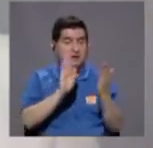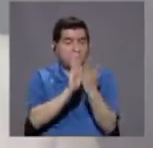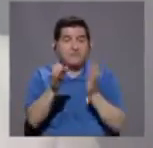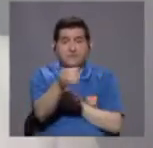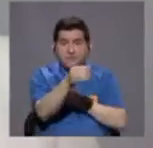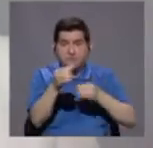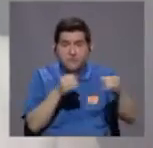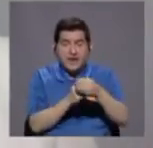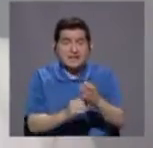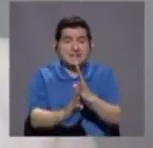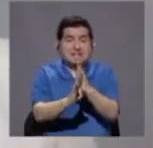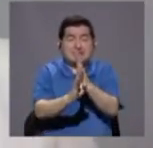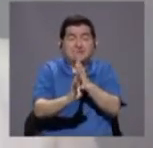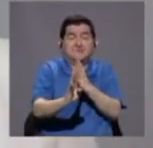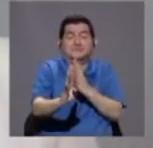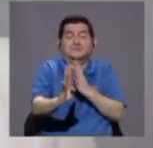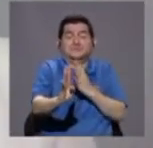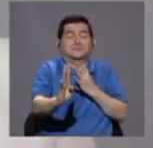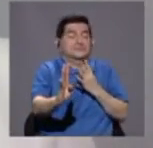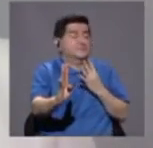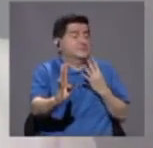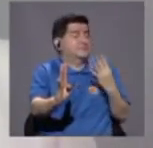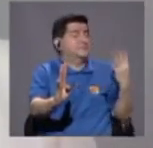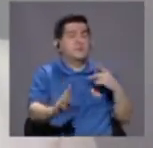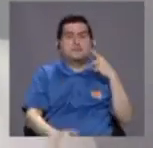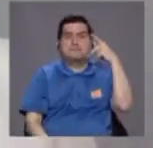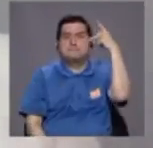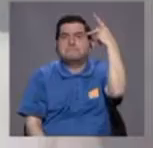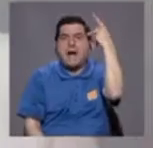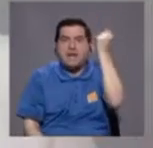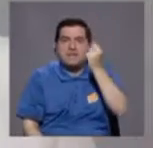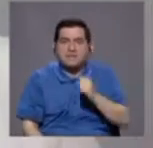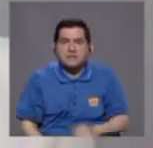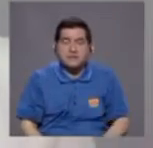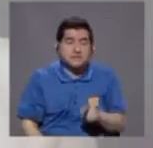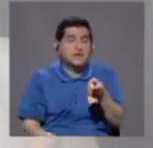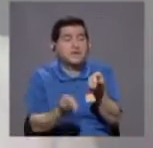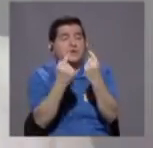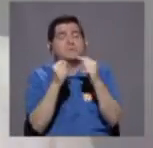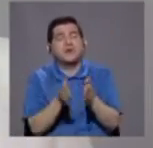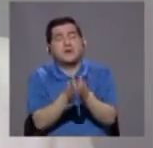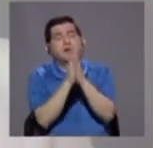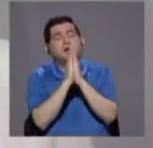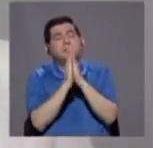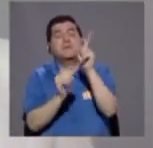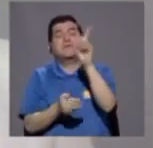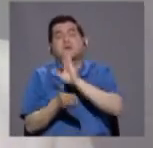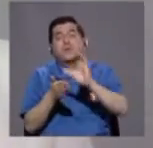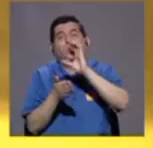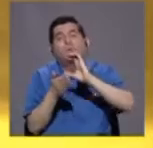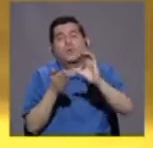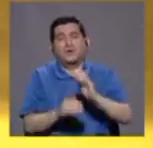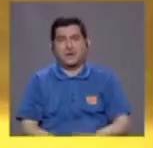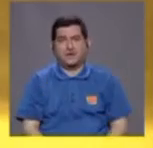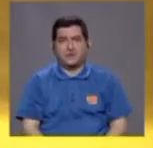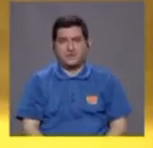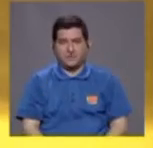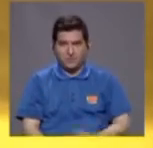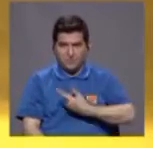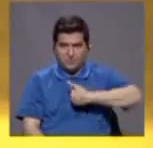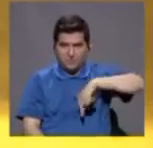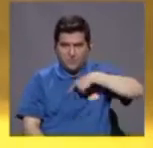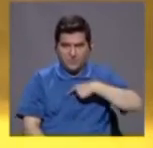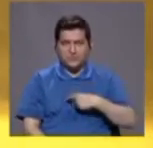hay filas interminables de padres de familia que vienen a pedirle un colegio. Nosotros